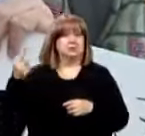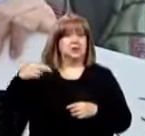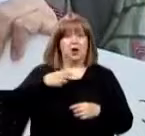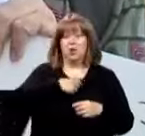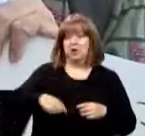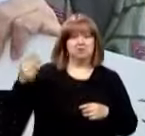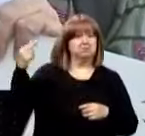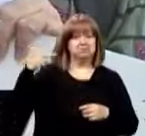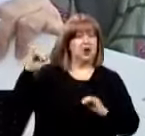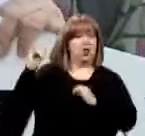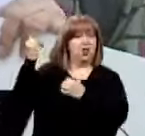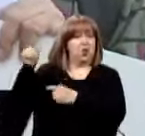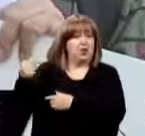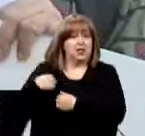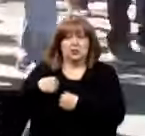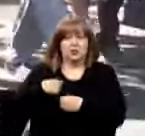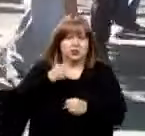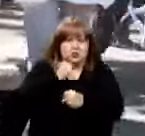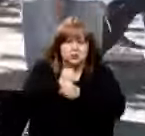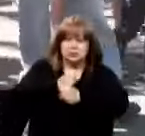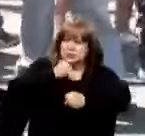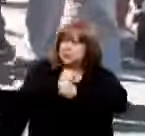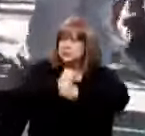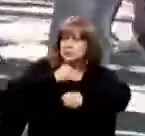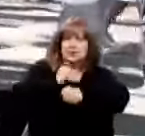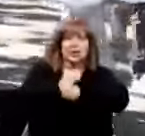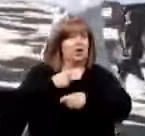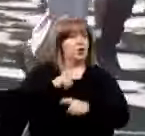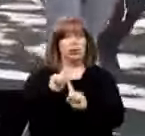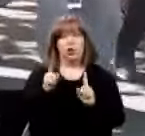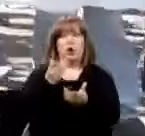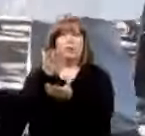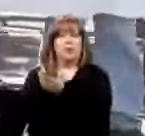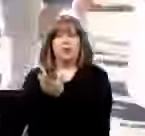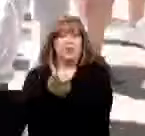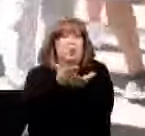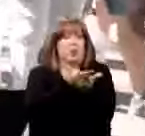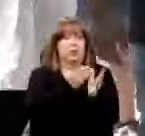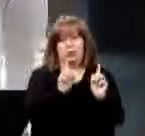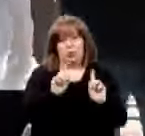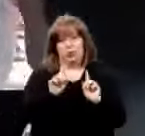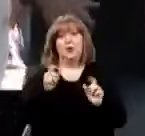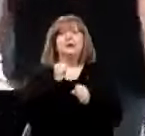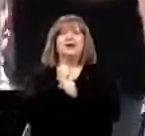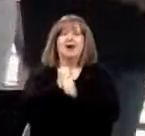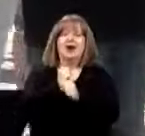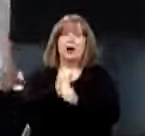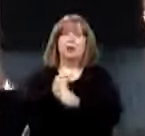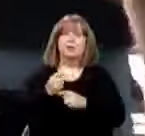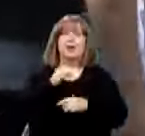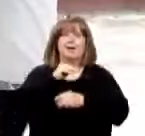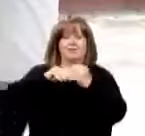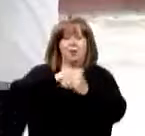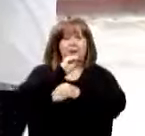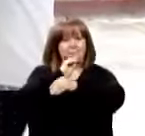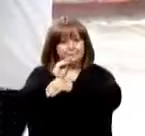eso. No sé qué es lo que quieren ellos. Y eso es que trabajamos, no nos andamos pidiendo limona para esto y lo otro. Nosotros laburamos para criar a nuestra